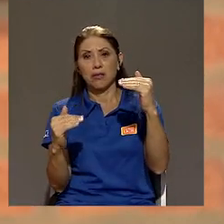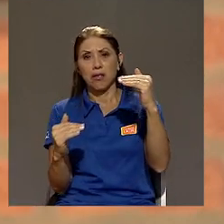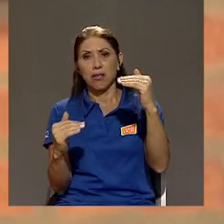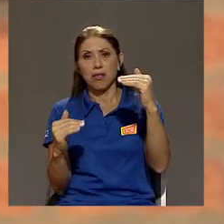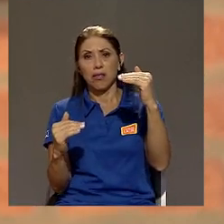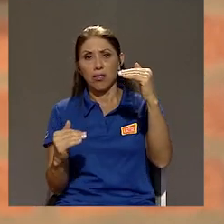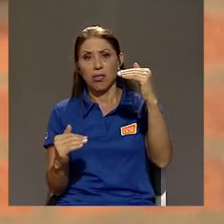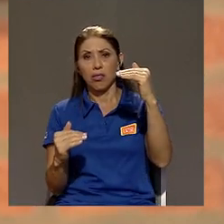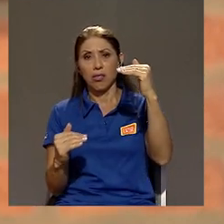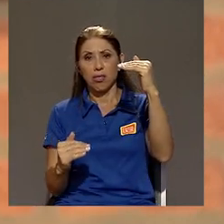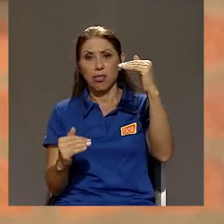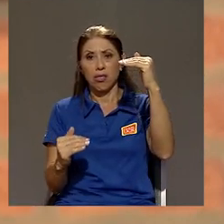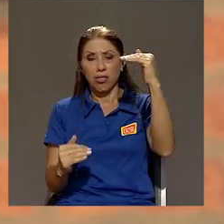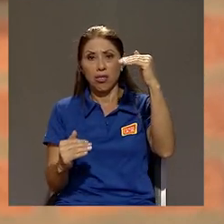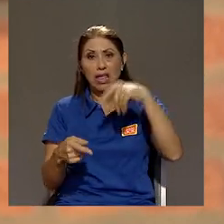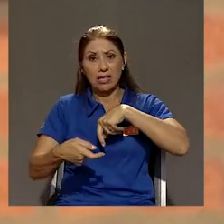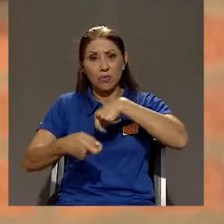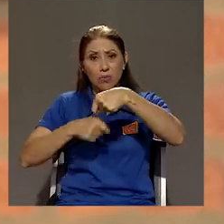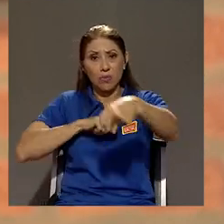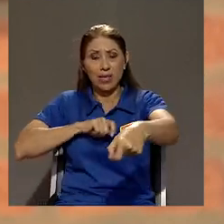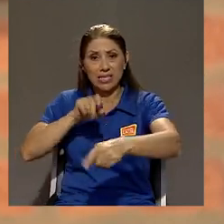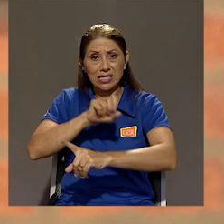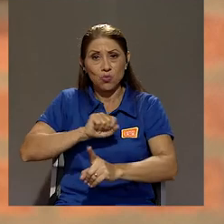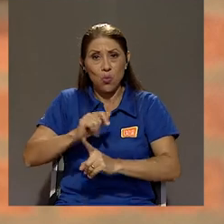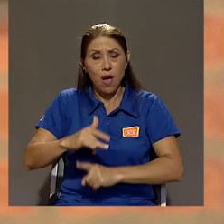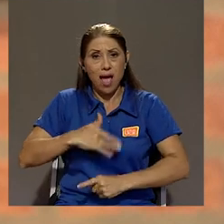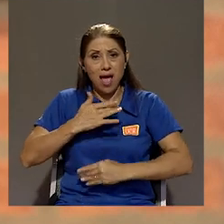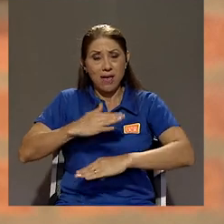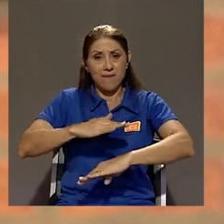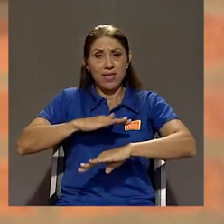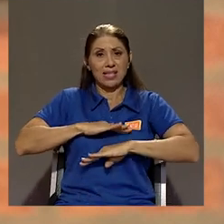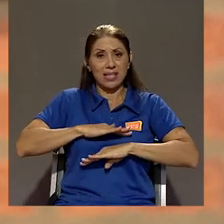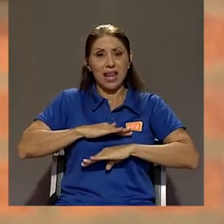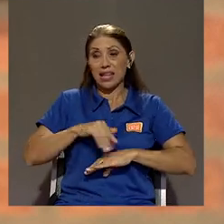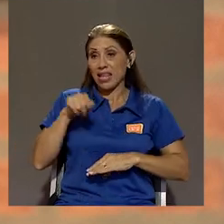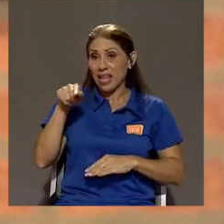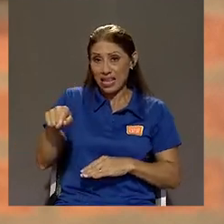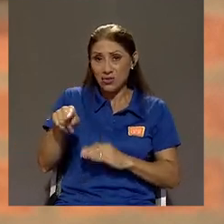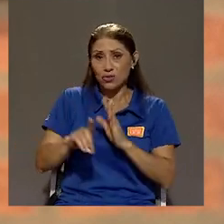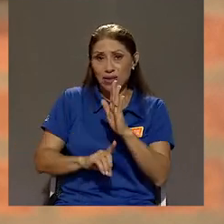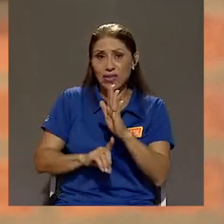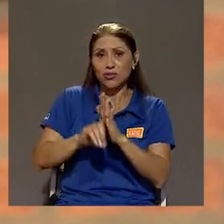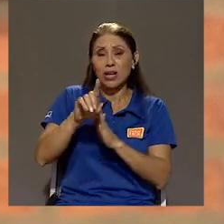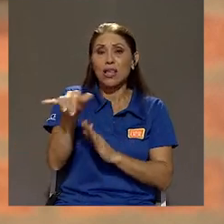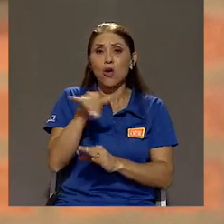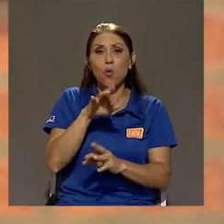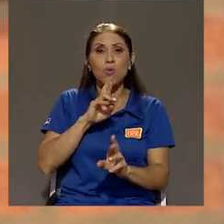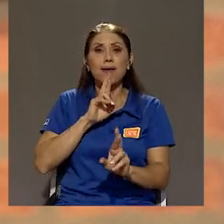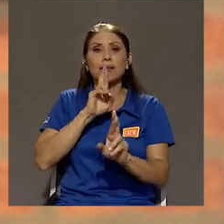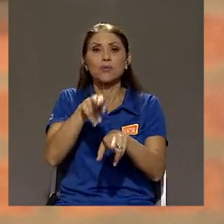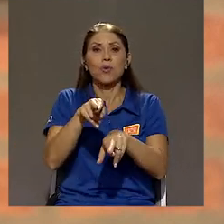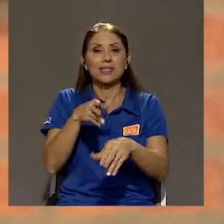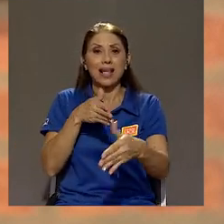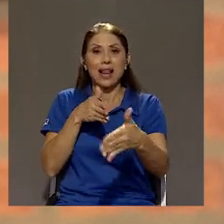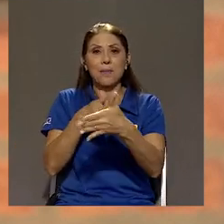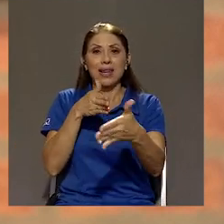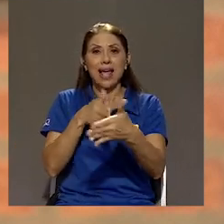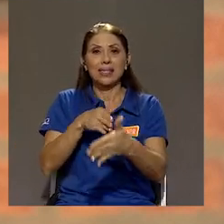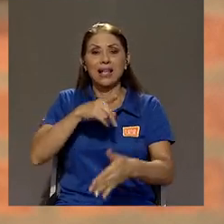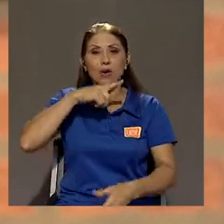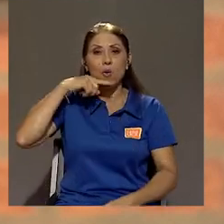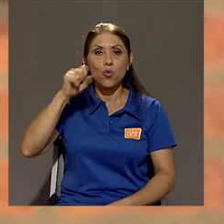desmantelado el estado de bienestar, gran parte del cual se había desarrollado como una respuesta a la amenaza